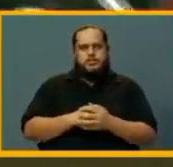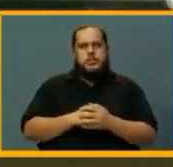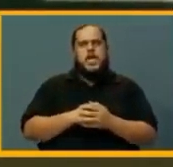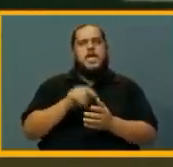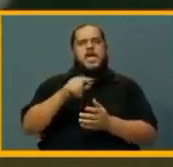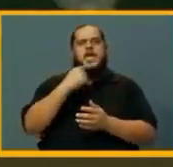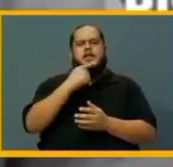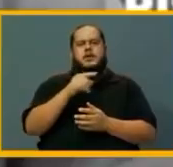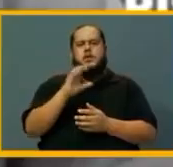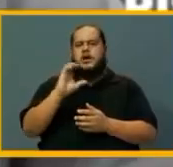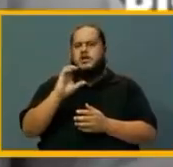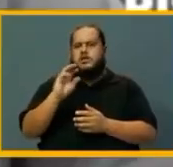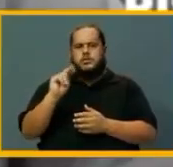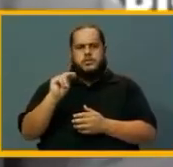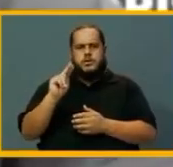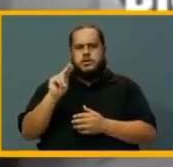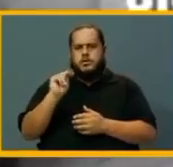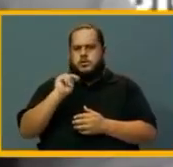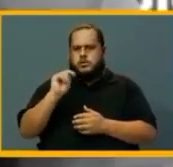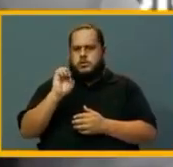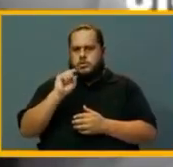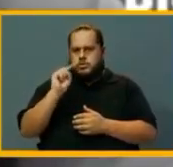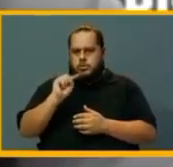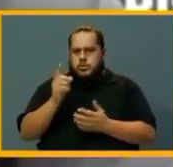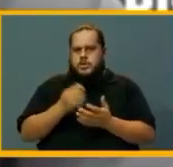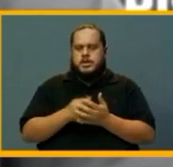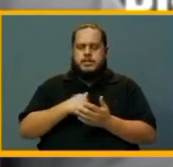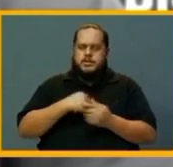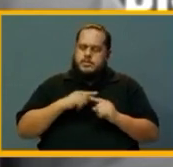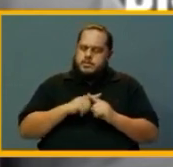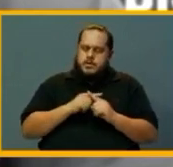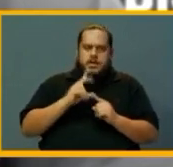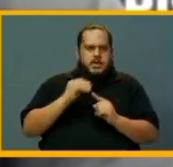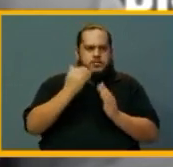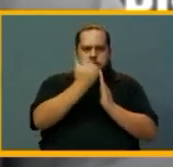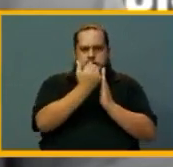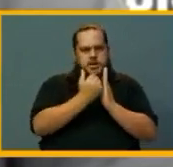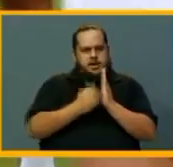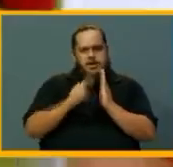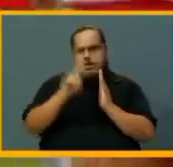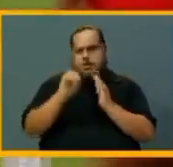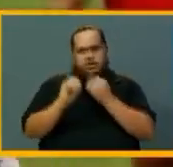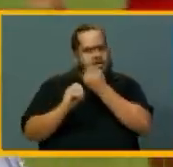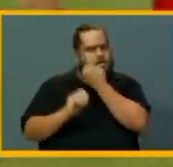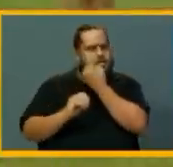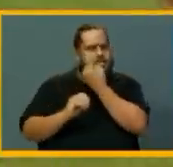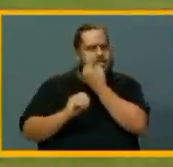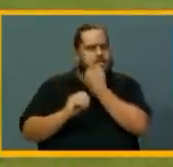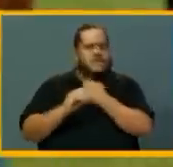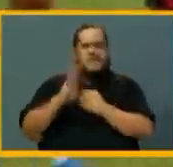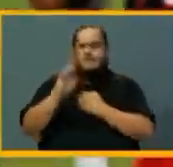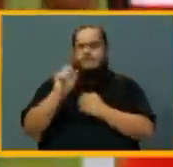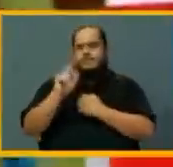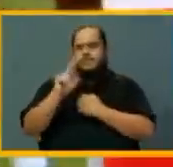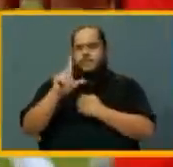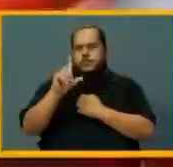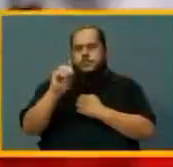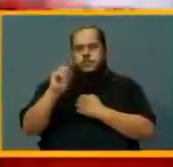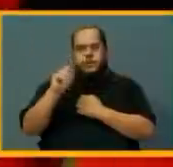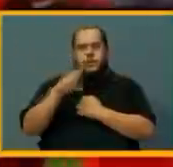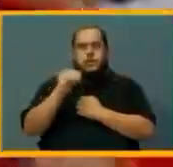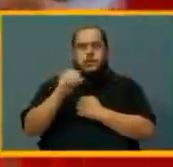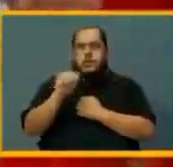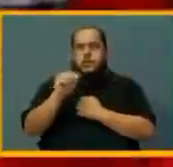a Christopher Núñez, le duele en el alma que no esté en la lista de 20. Barlon y Arboin, por